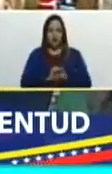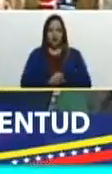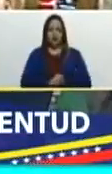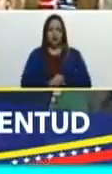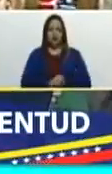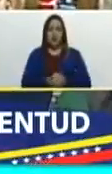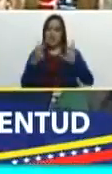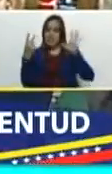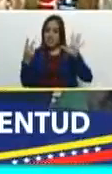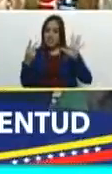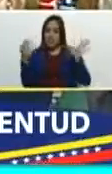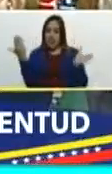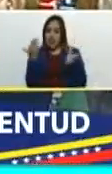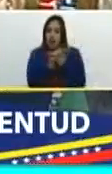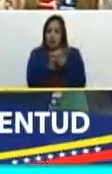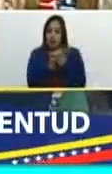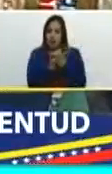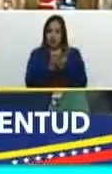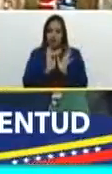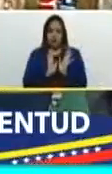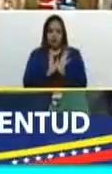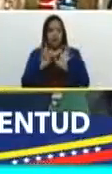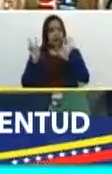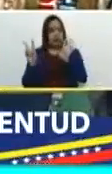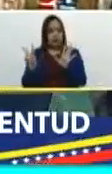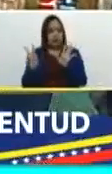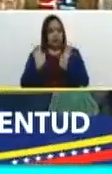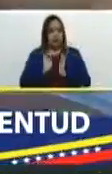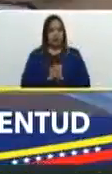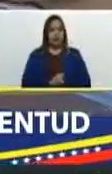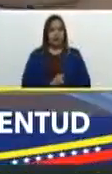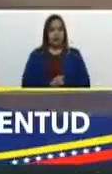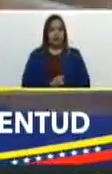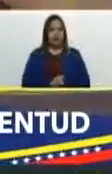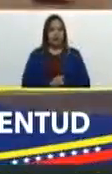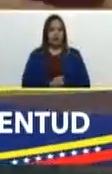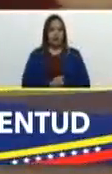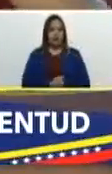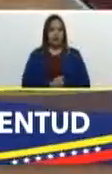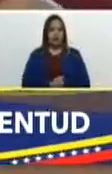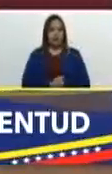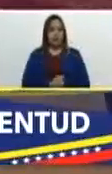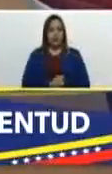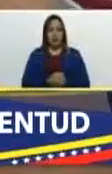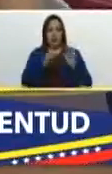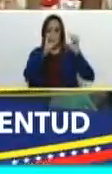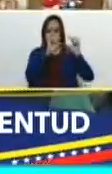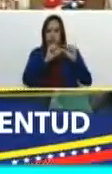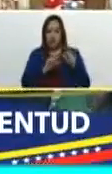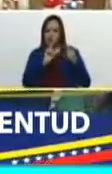7 carpetas, número mágico, 7. 7 carpetas me estás dando, ¿verdad, Grecia?